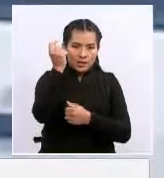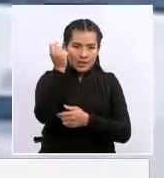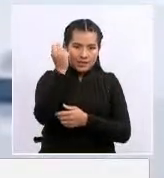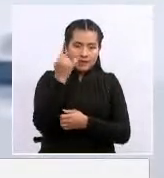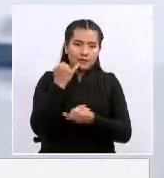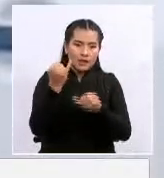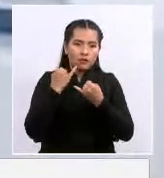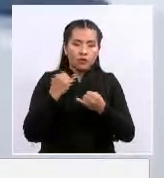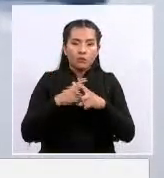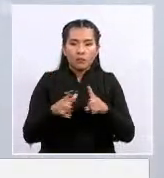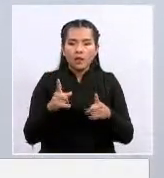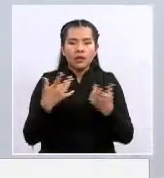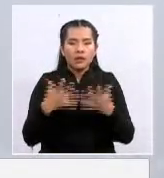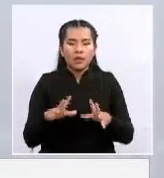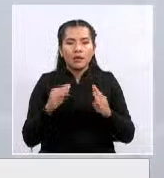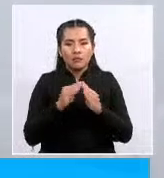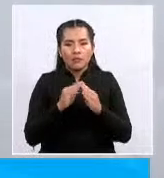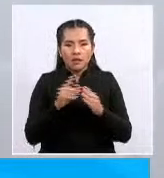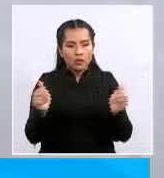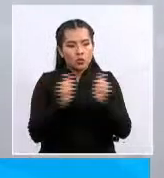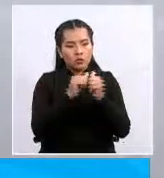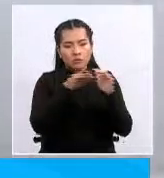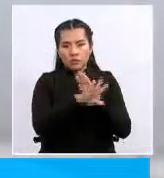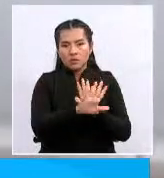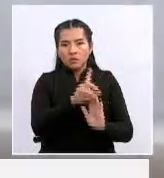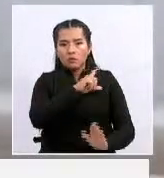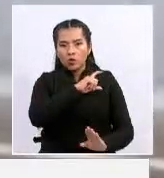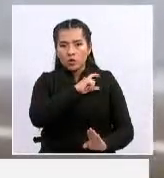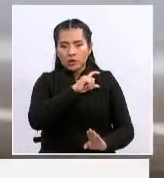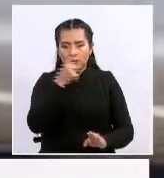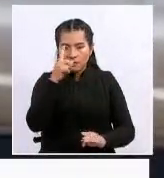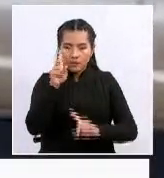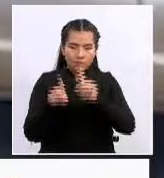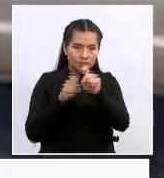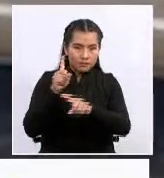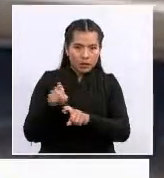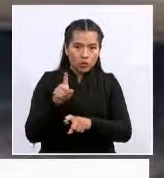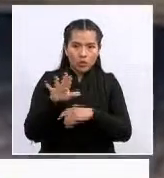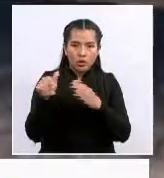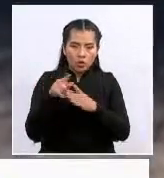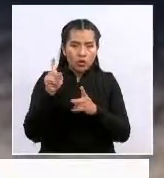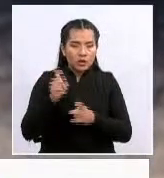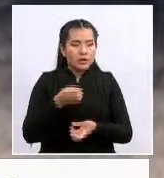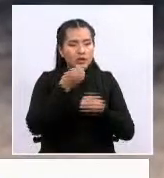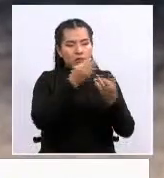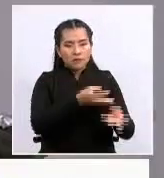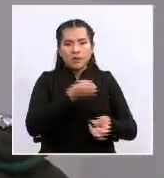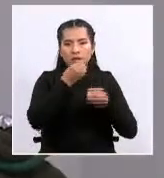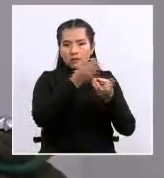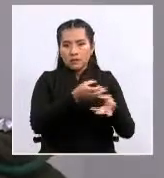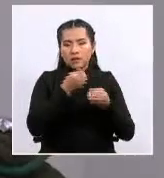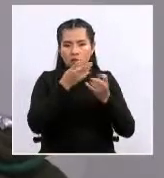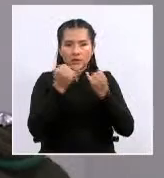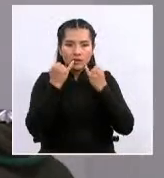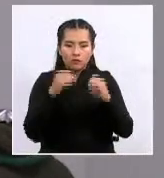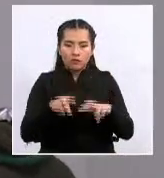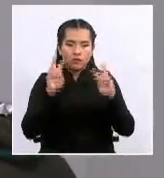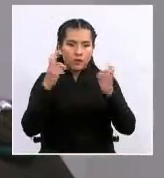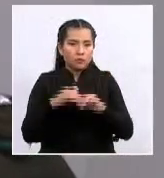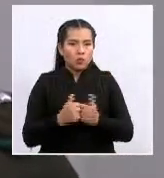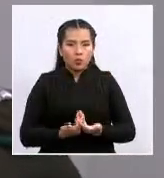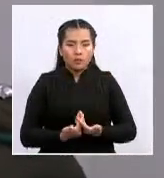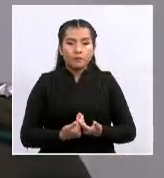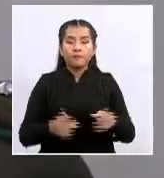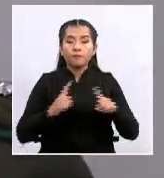obviamente está también ya en dependencias policiales, a efectos que el Ministerio Público pueda recibir las declaraciones del mismo y aportar en la investigación.